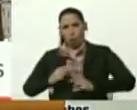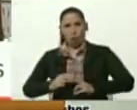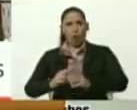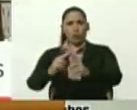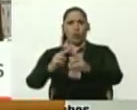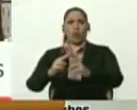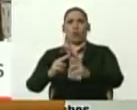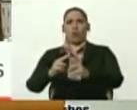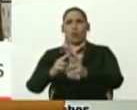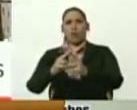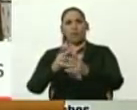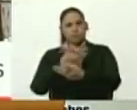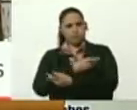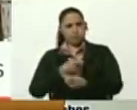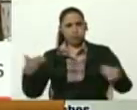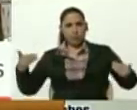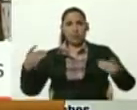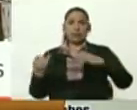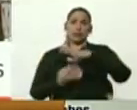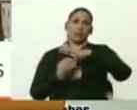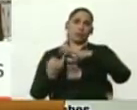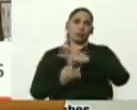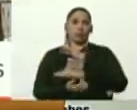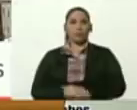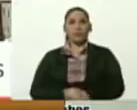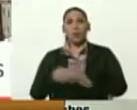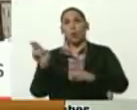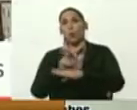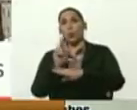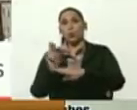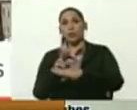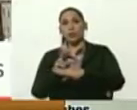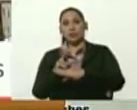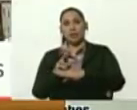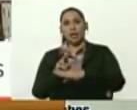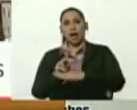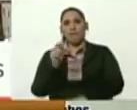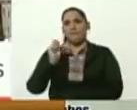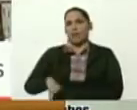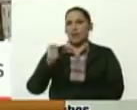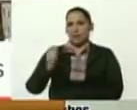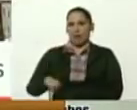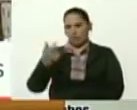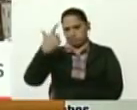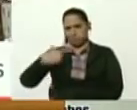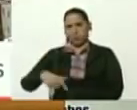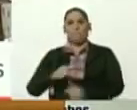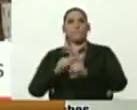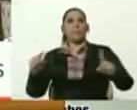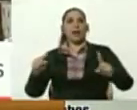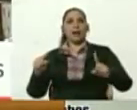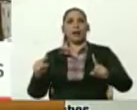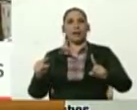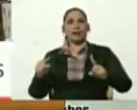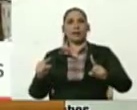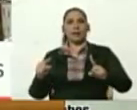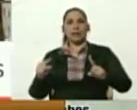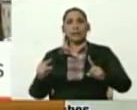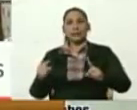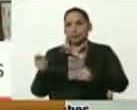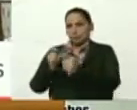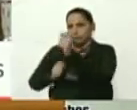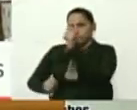la dignidad de esta institución al utilizar ese cargo para tasar en dólares, en